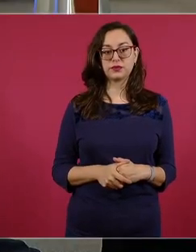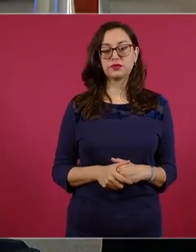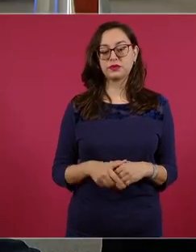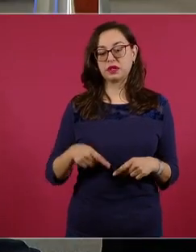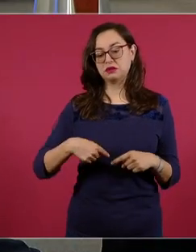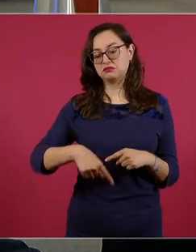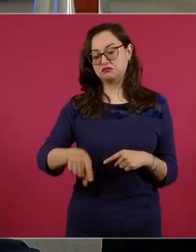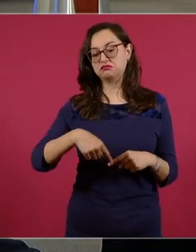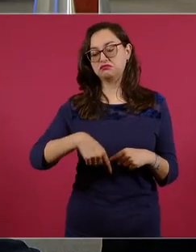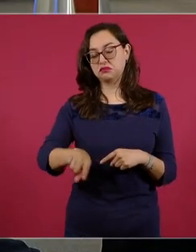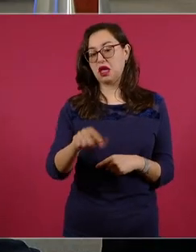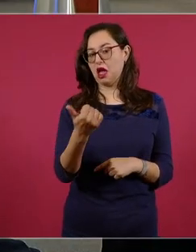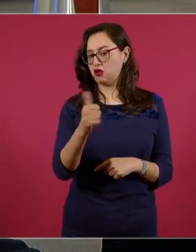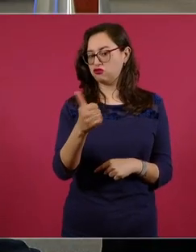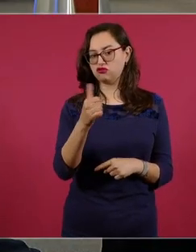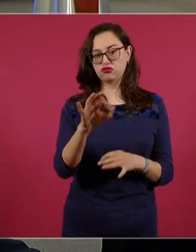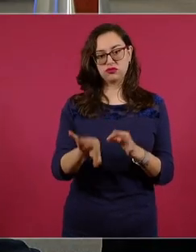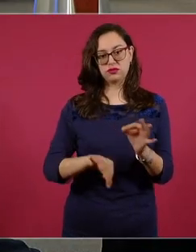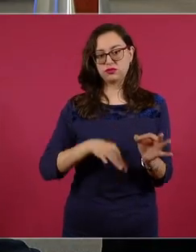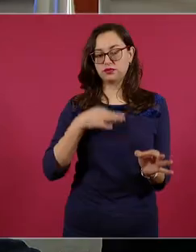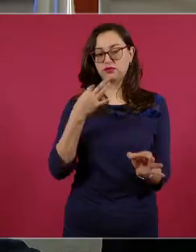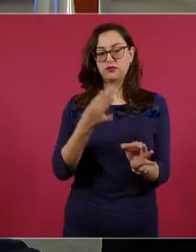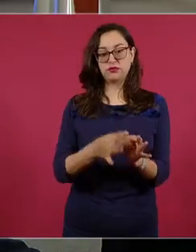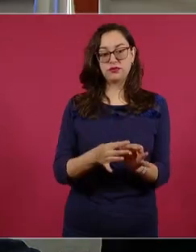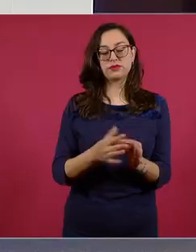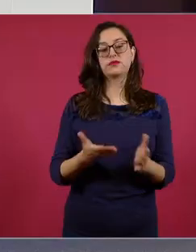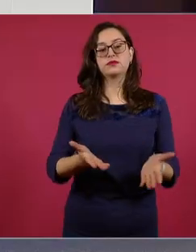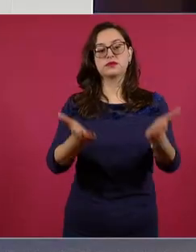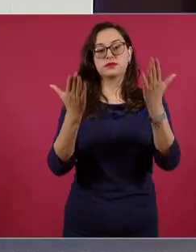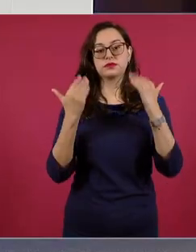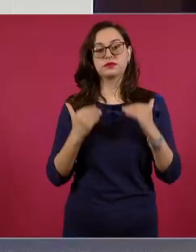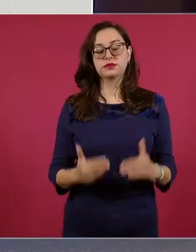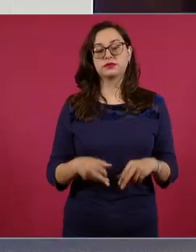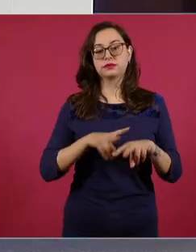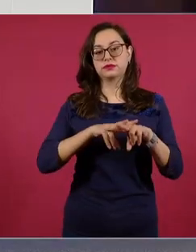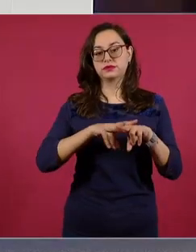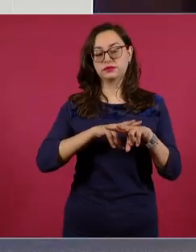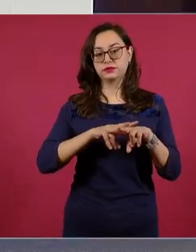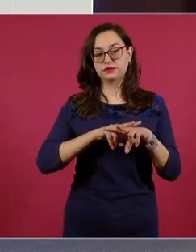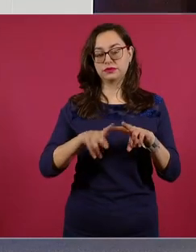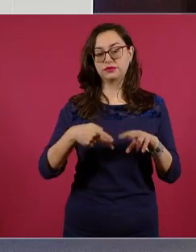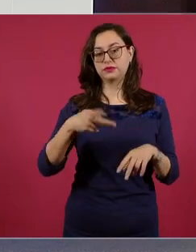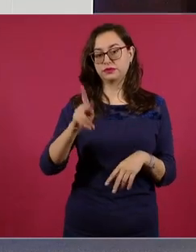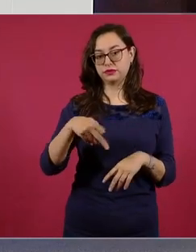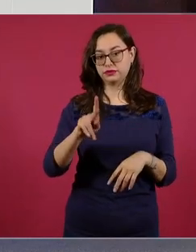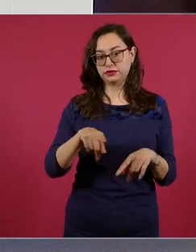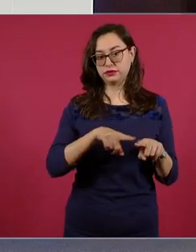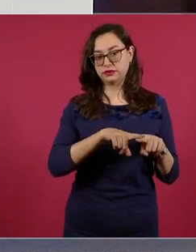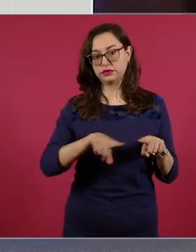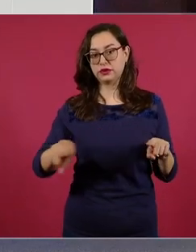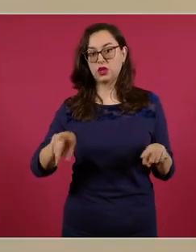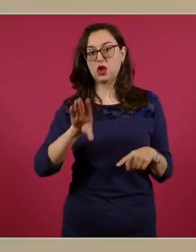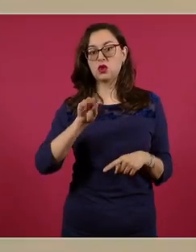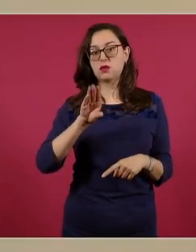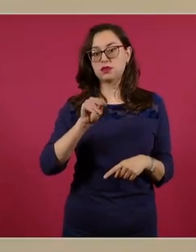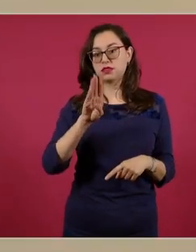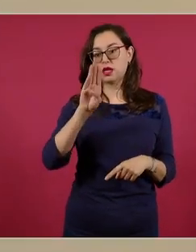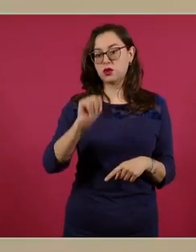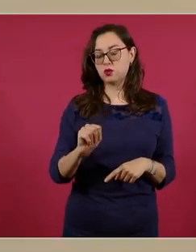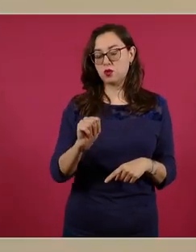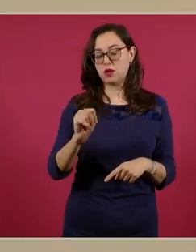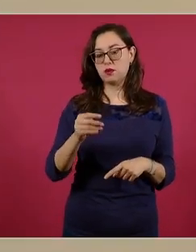tardar en agosto. En la línea K, 99% de la línea liberado, 41